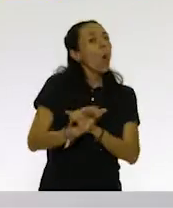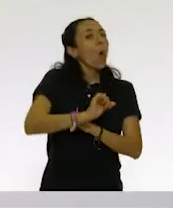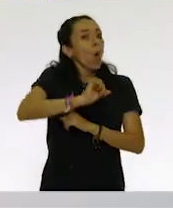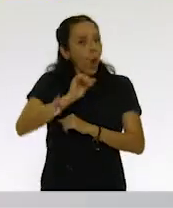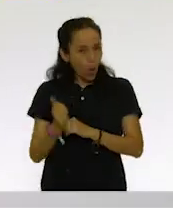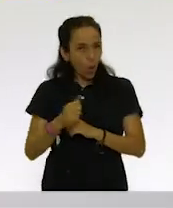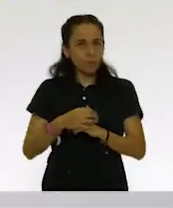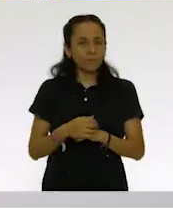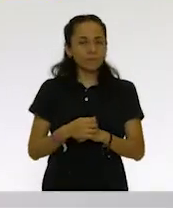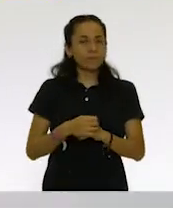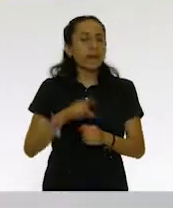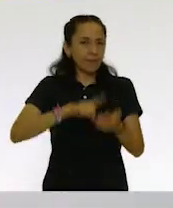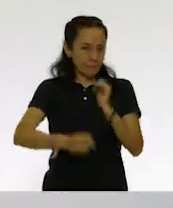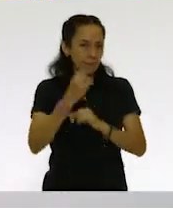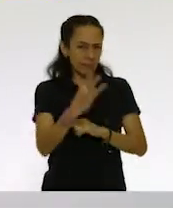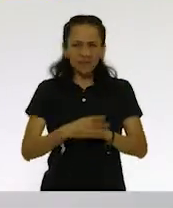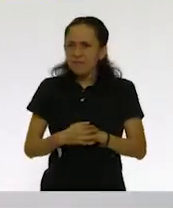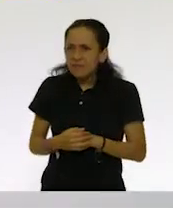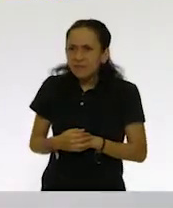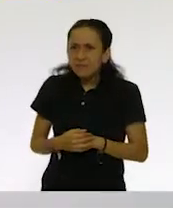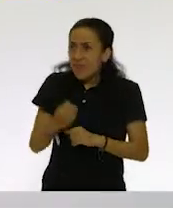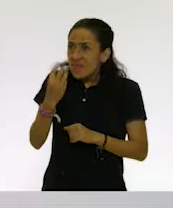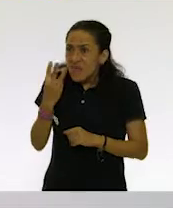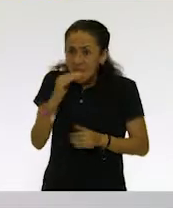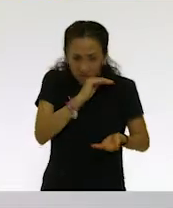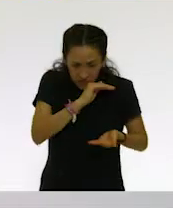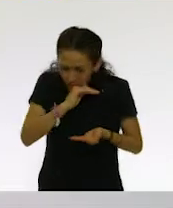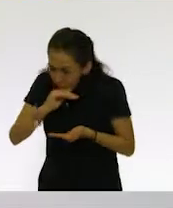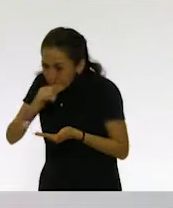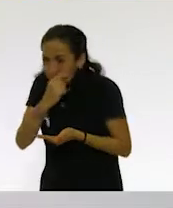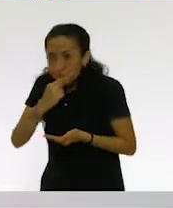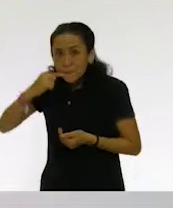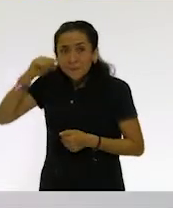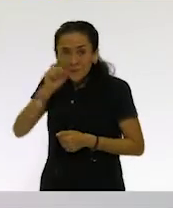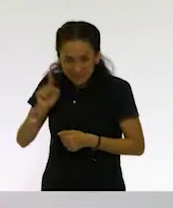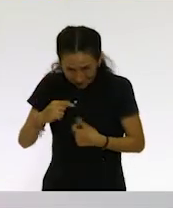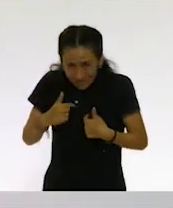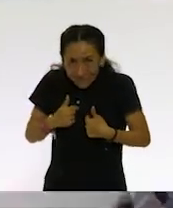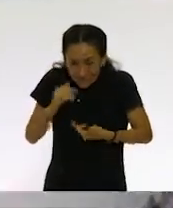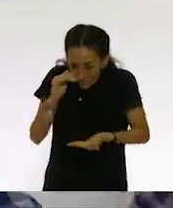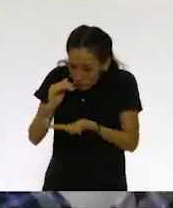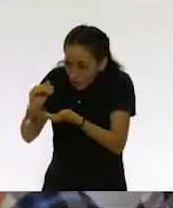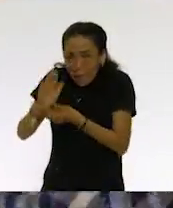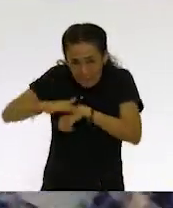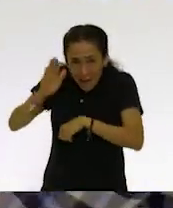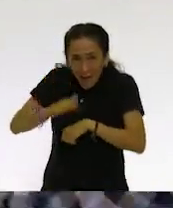sojaritas más? Sí, otro conjunto. Como si no bastara con una.